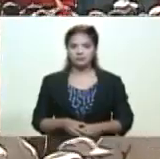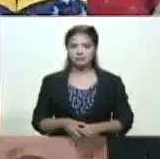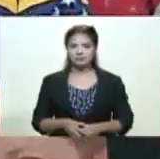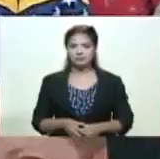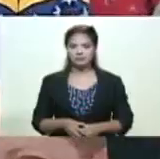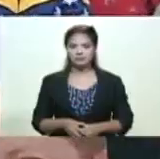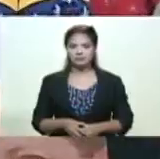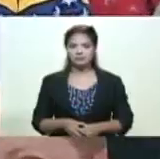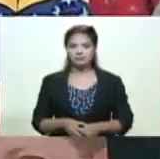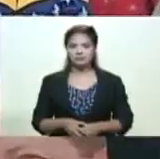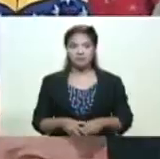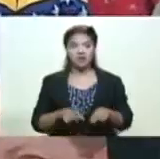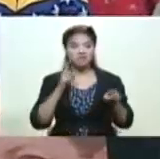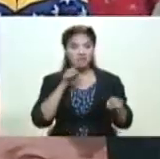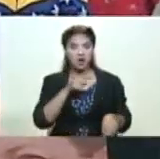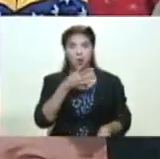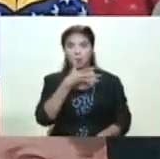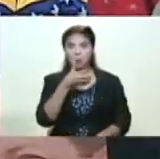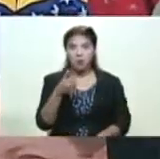Ante la derrota de la MUT